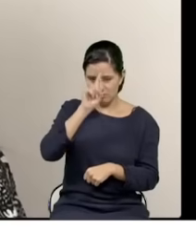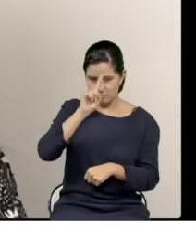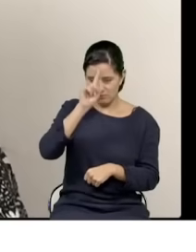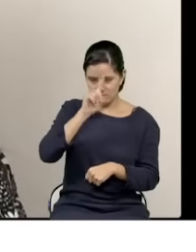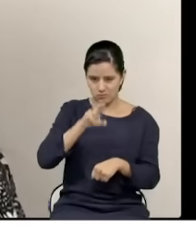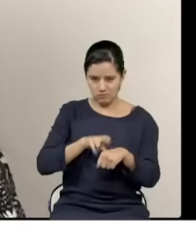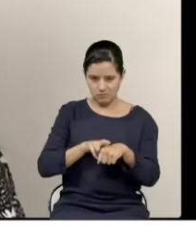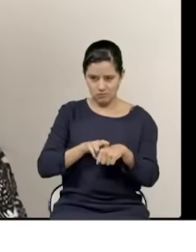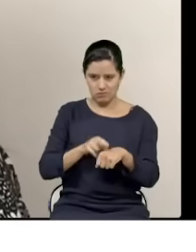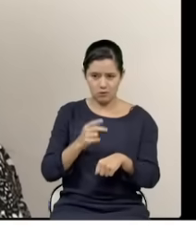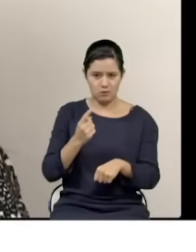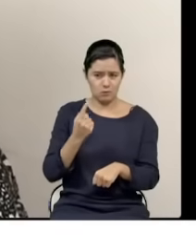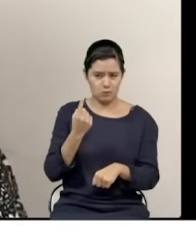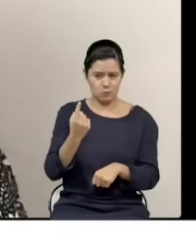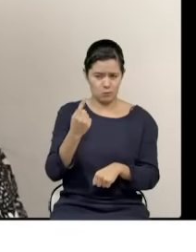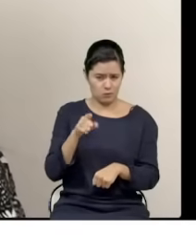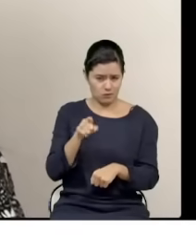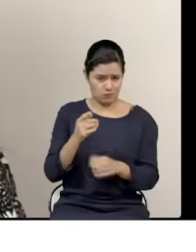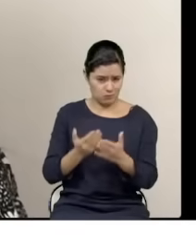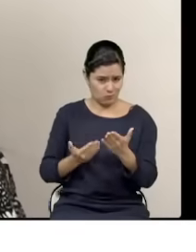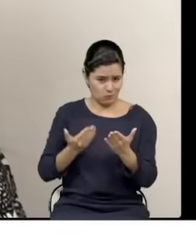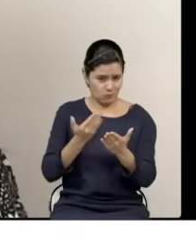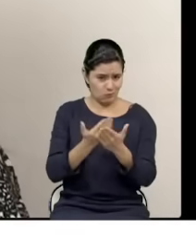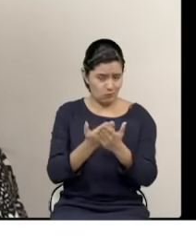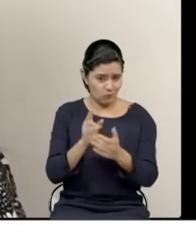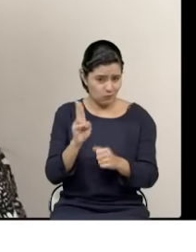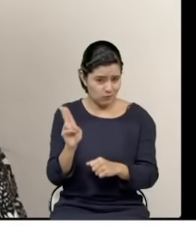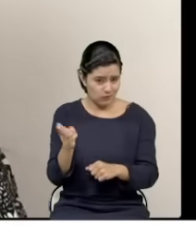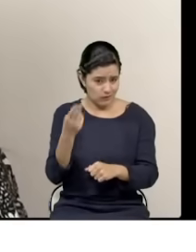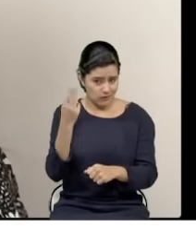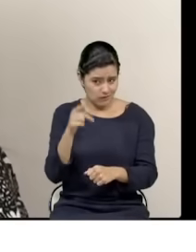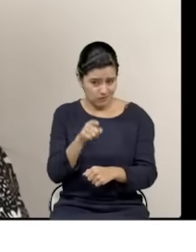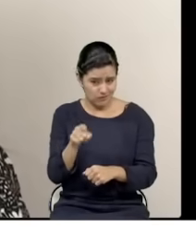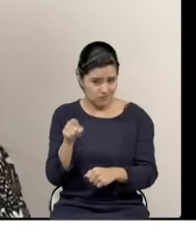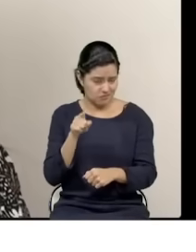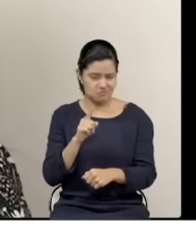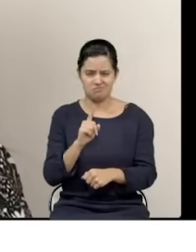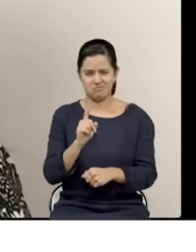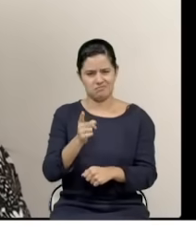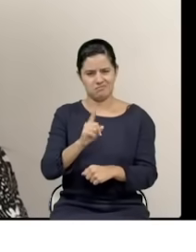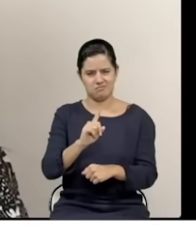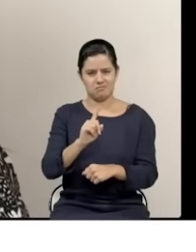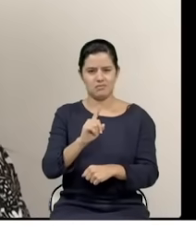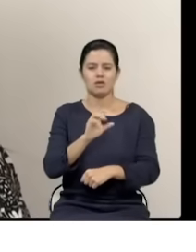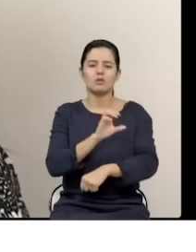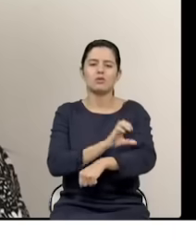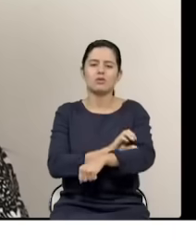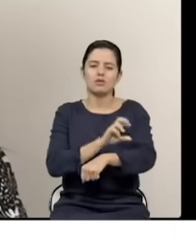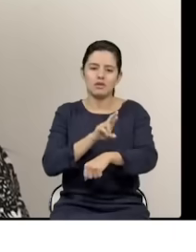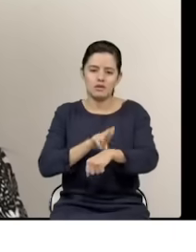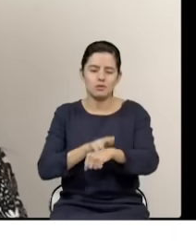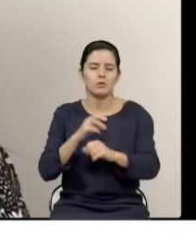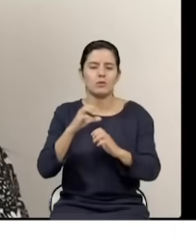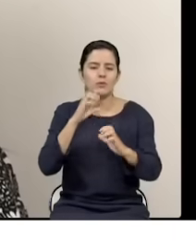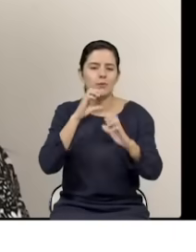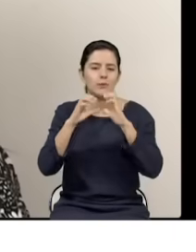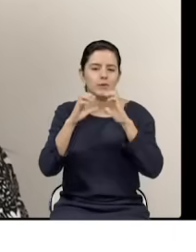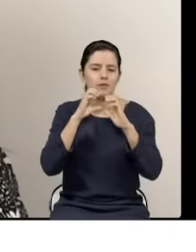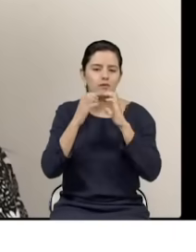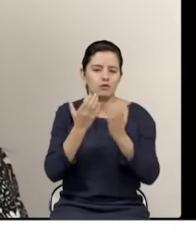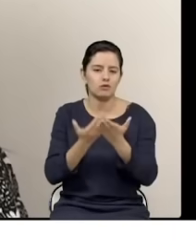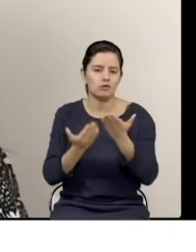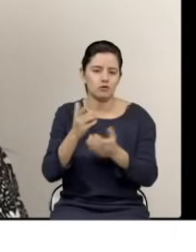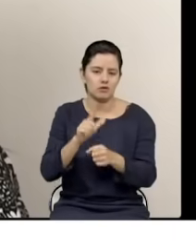propuso a ninguna de las universidades ni instituciones académicas fue la coordinación de comunicación social de este